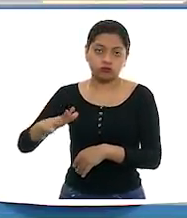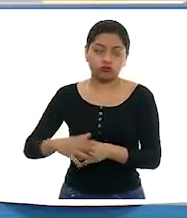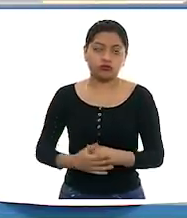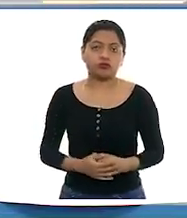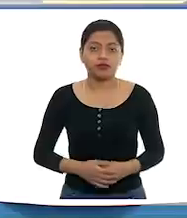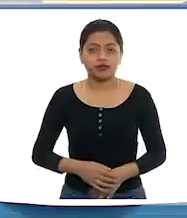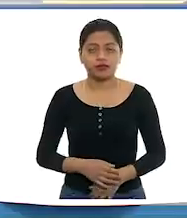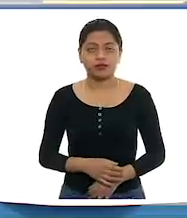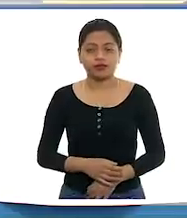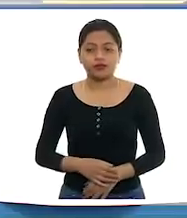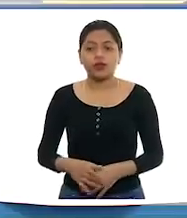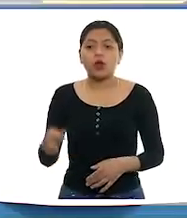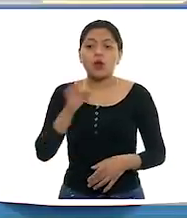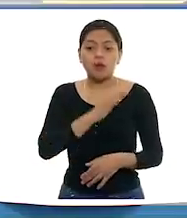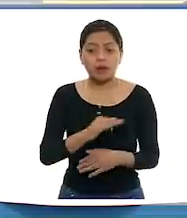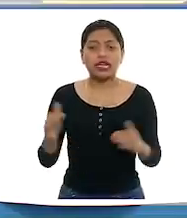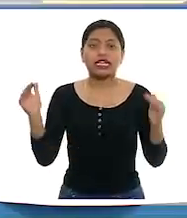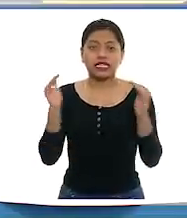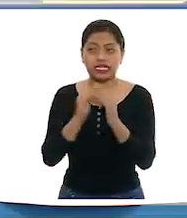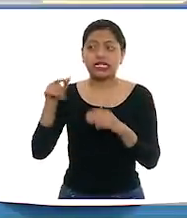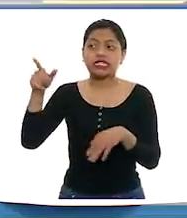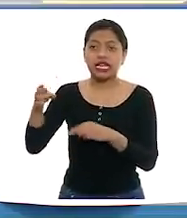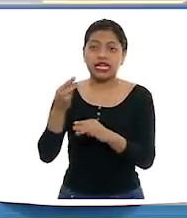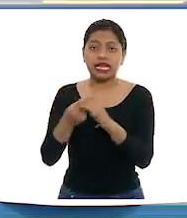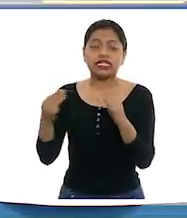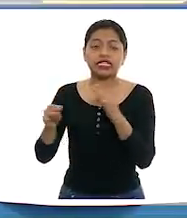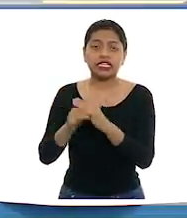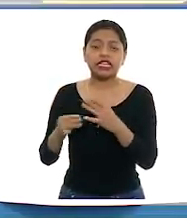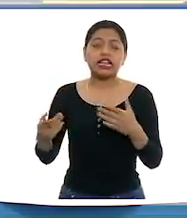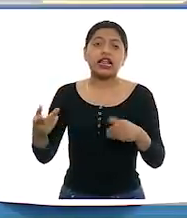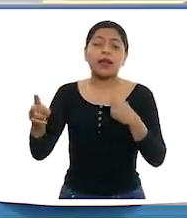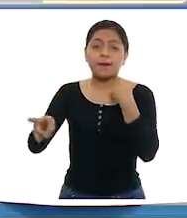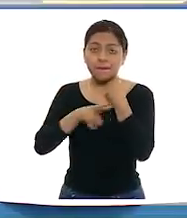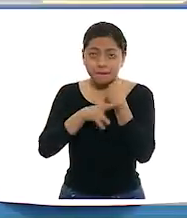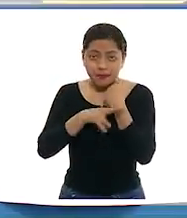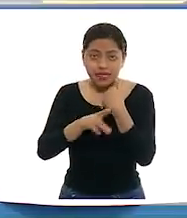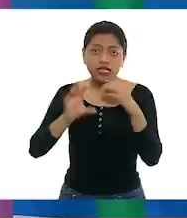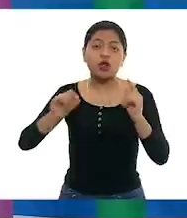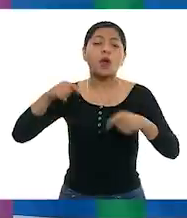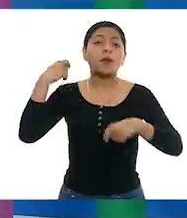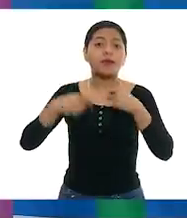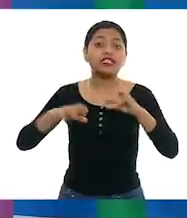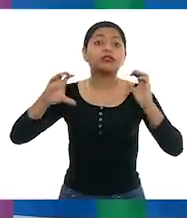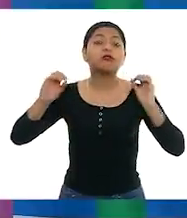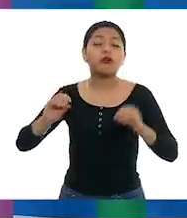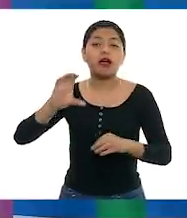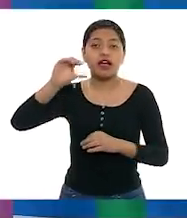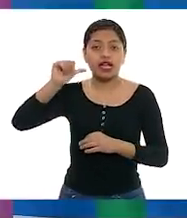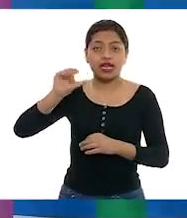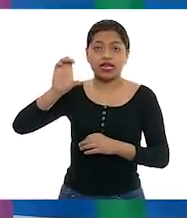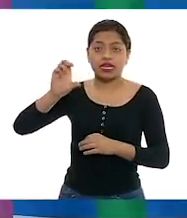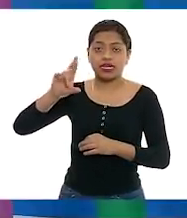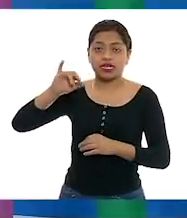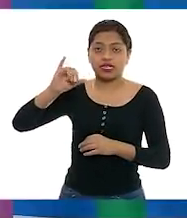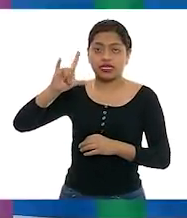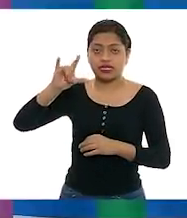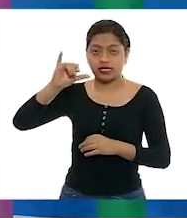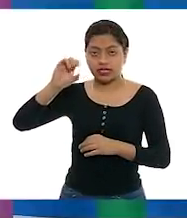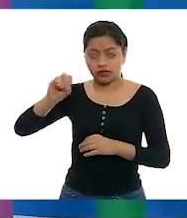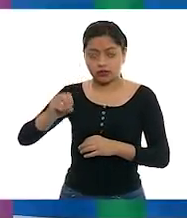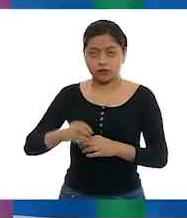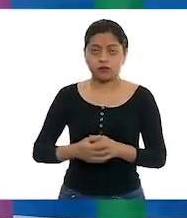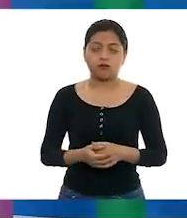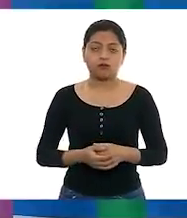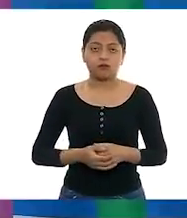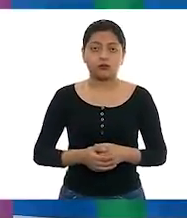casas hechas de vidrio o de plástico o de acrílico. ¿Sí? Sí, y lo principal es que